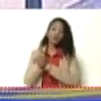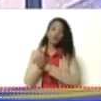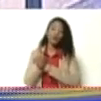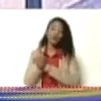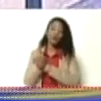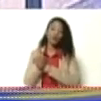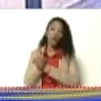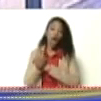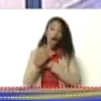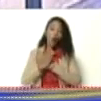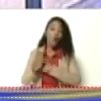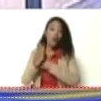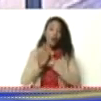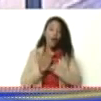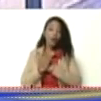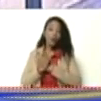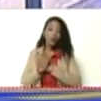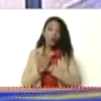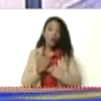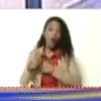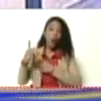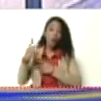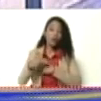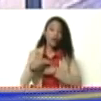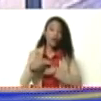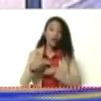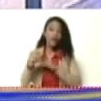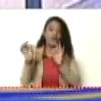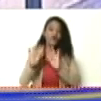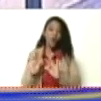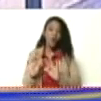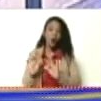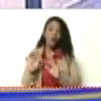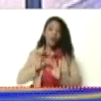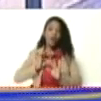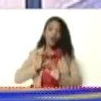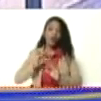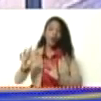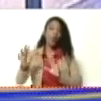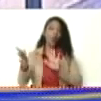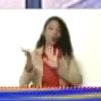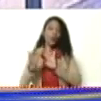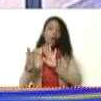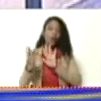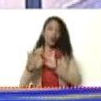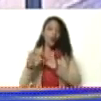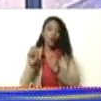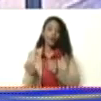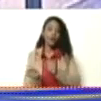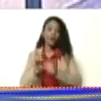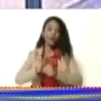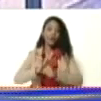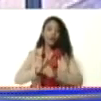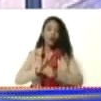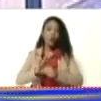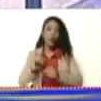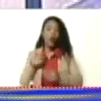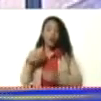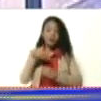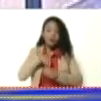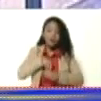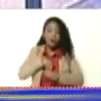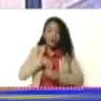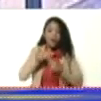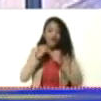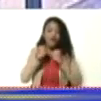a cuidarnos y a cortar los mecanismos de transmisión del coronavirus con la cuarentena